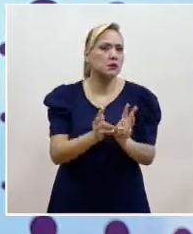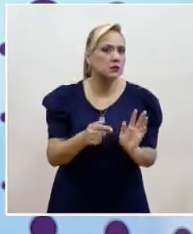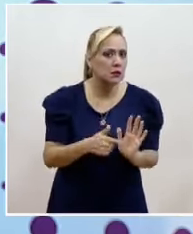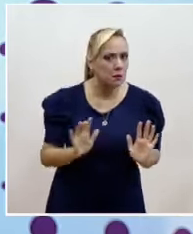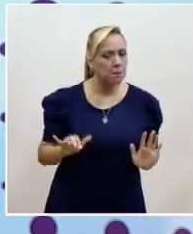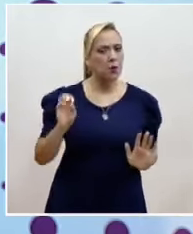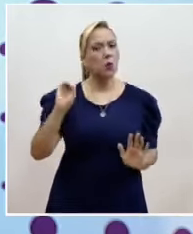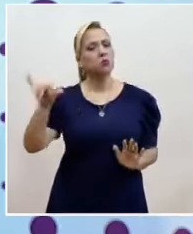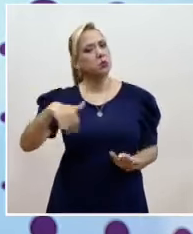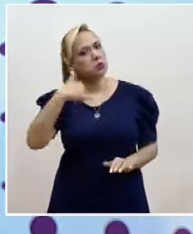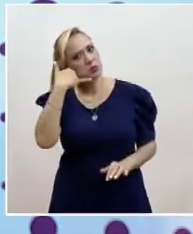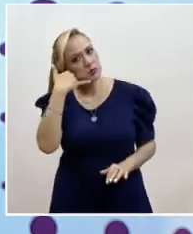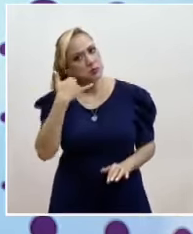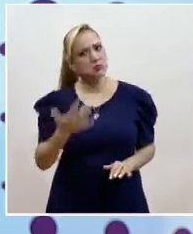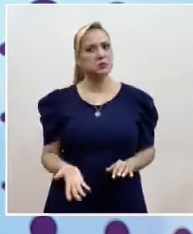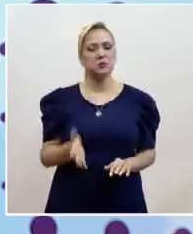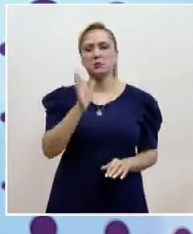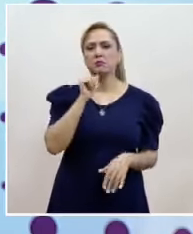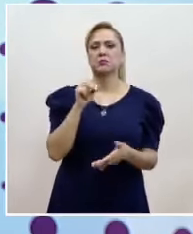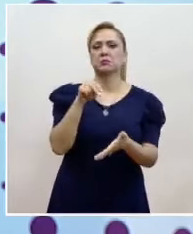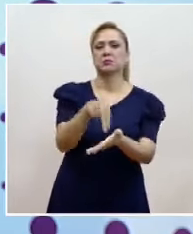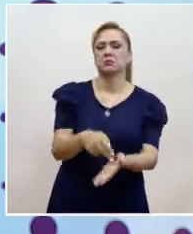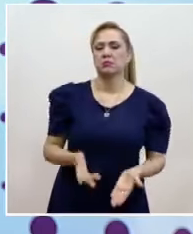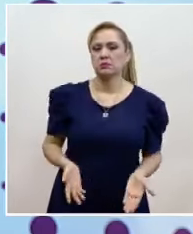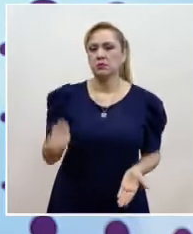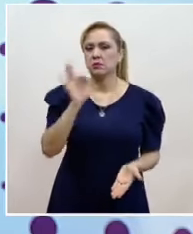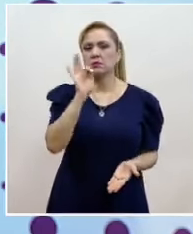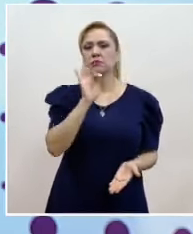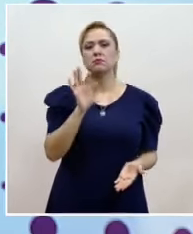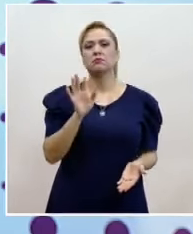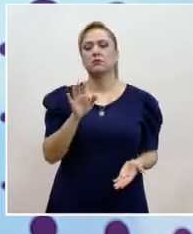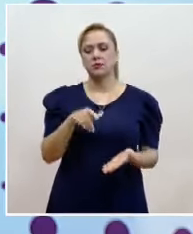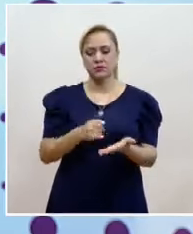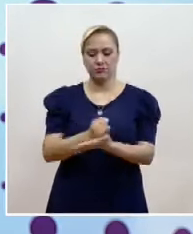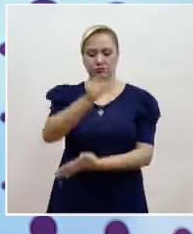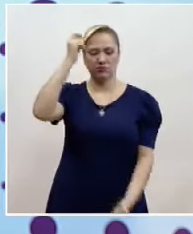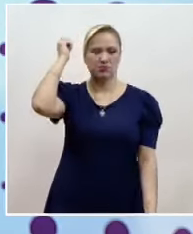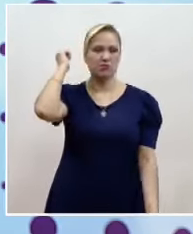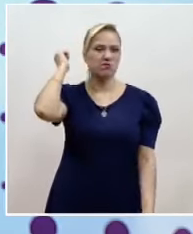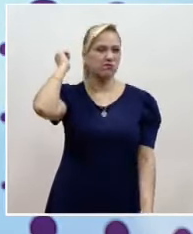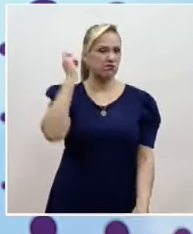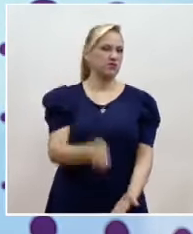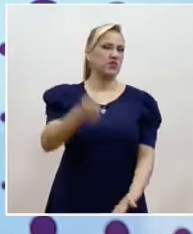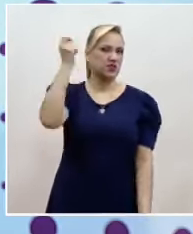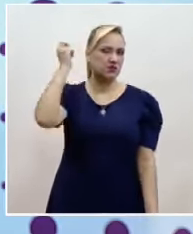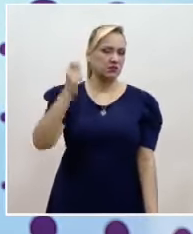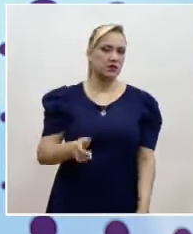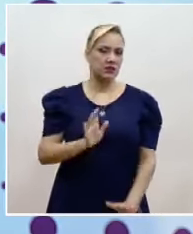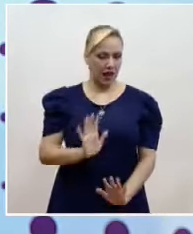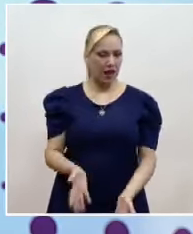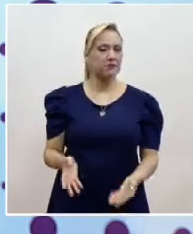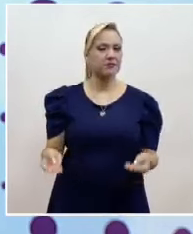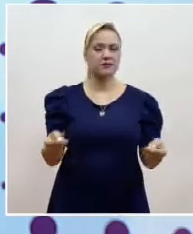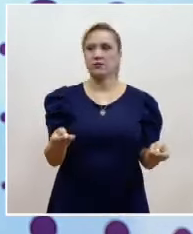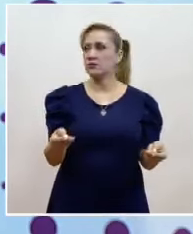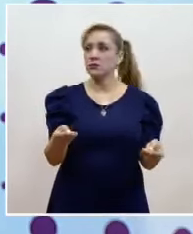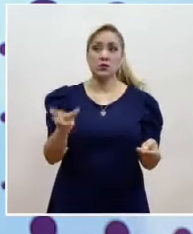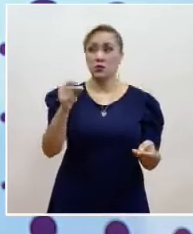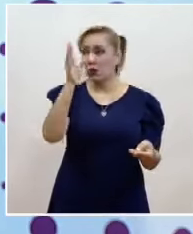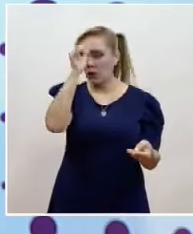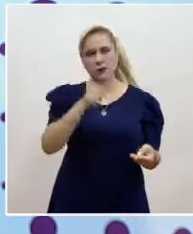electoral que conozco mejor, pues tal vez en algunos recursos de apelación donde acuden los partidos políticos, pues tienen una infraestructura, tienen gente que